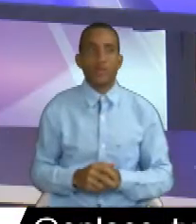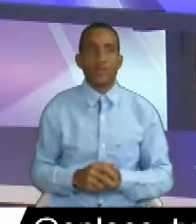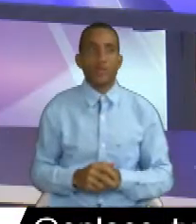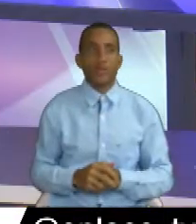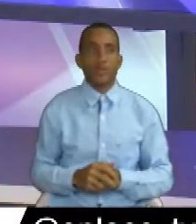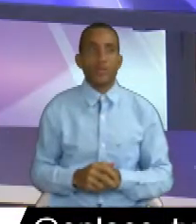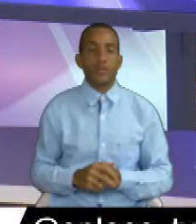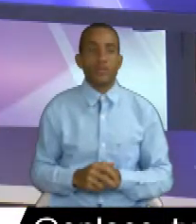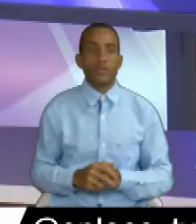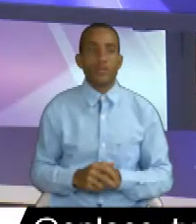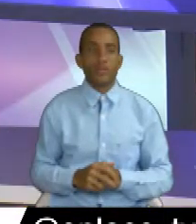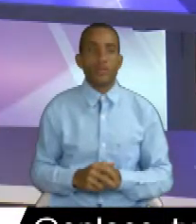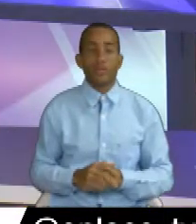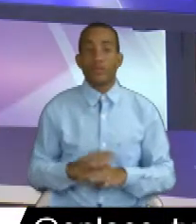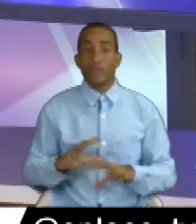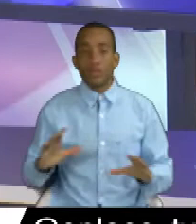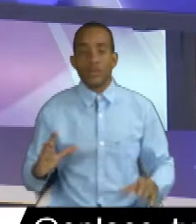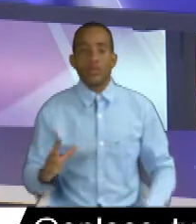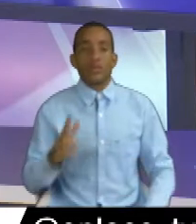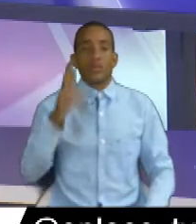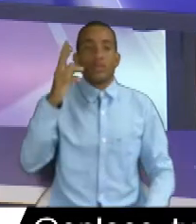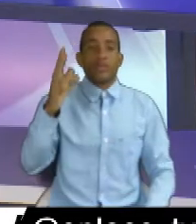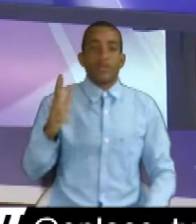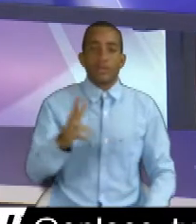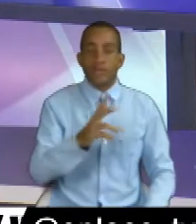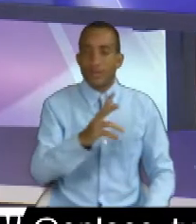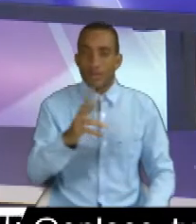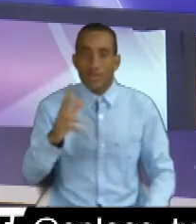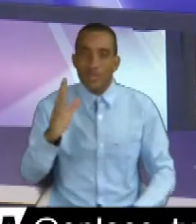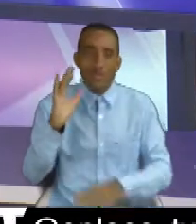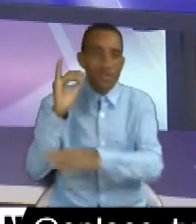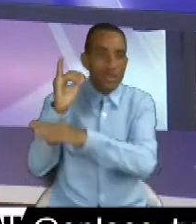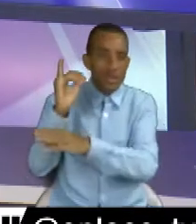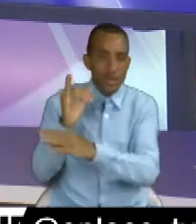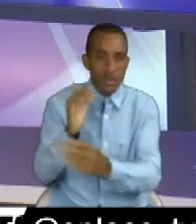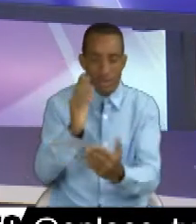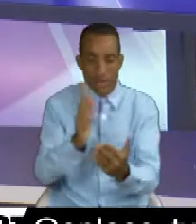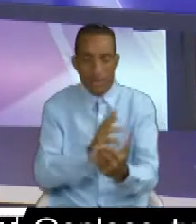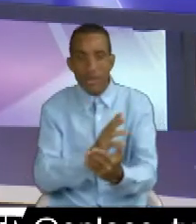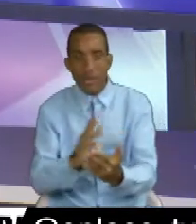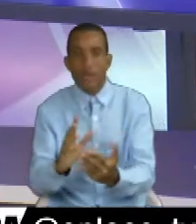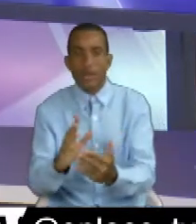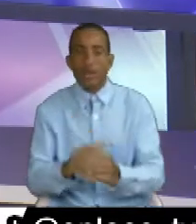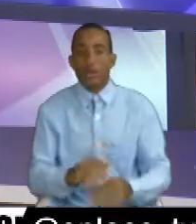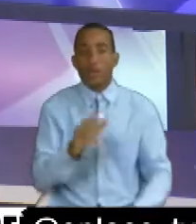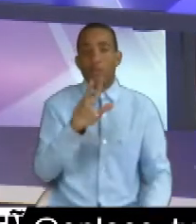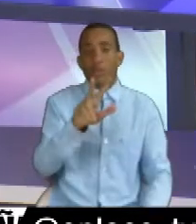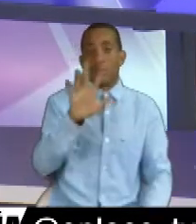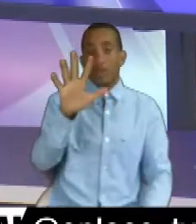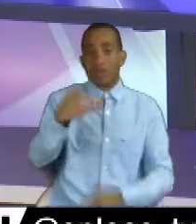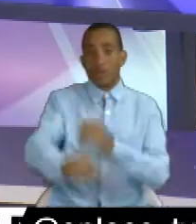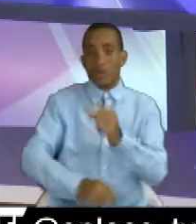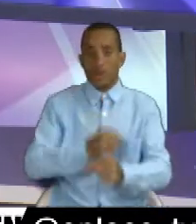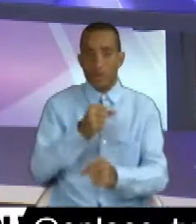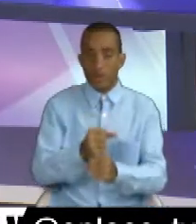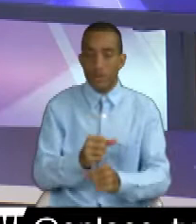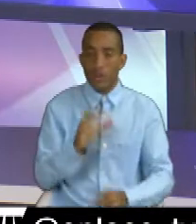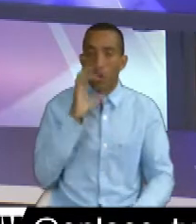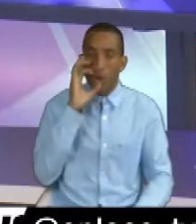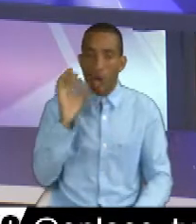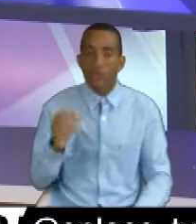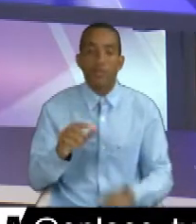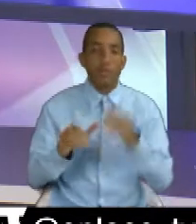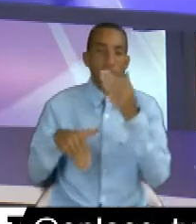La Eucaristía de este domingo en la Catedral La Inmaculada estará dedicada a los 25 años del obispado de Monseñor Nel